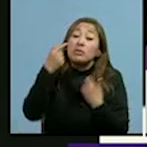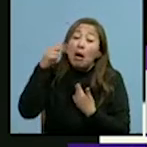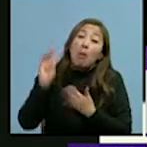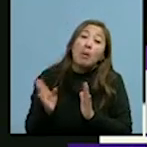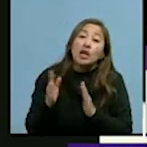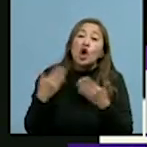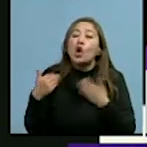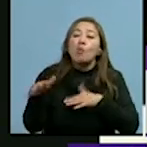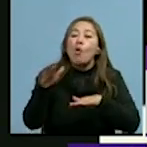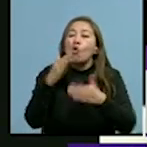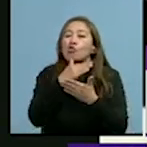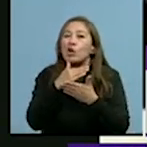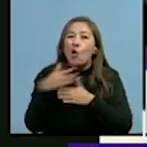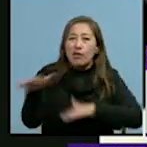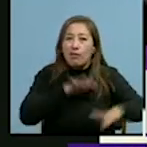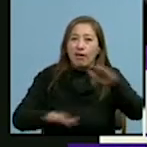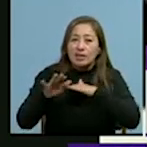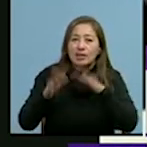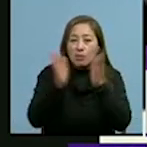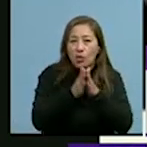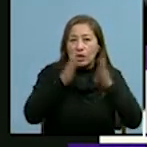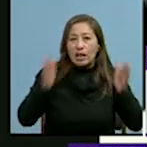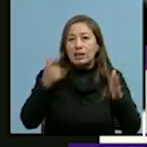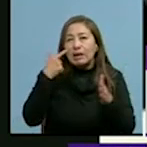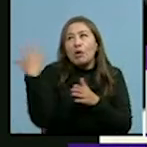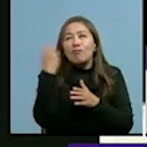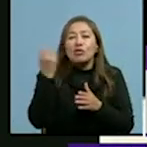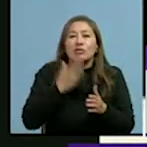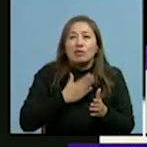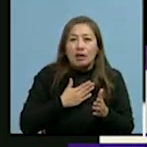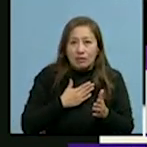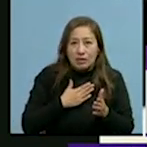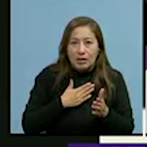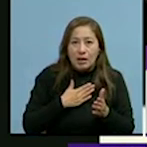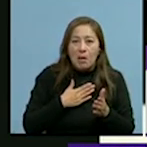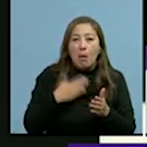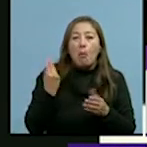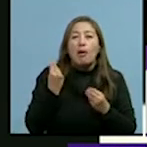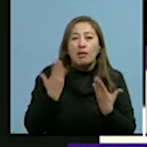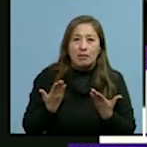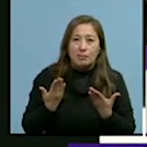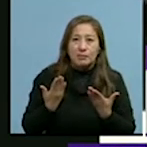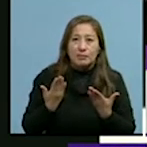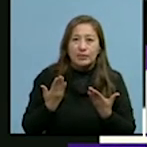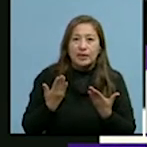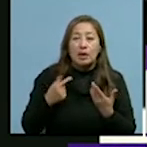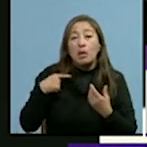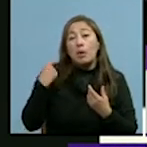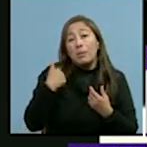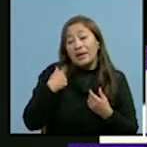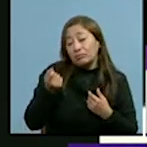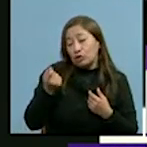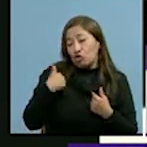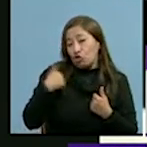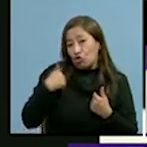Evo, cómo coordinamos con él este momento que creemos que va a ser tan importante para, bueno, con este egoísmo que